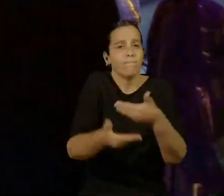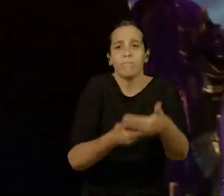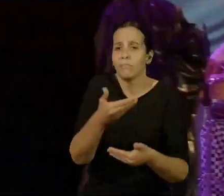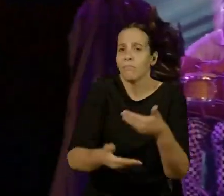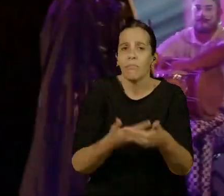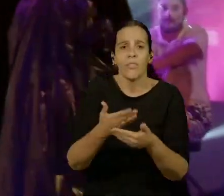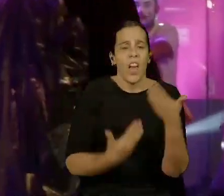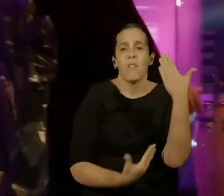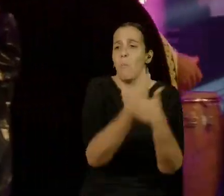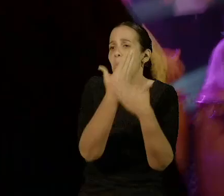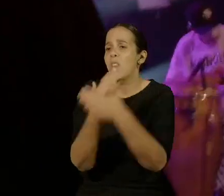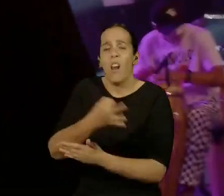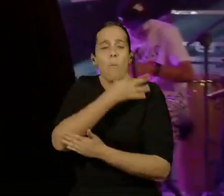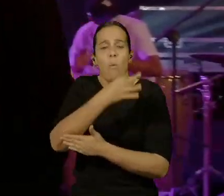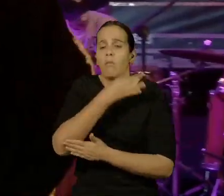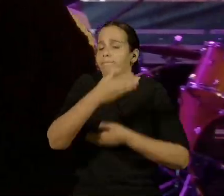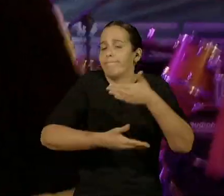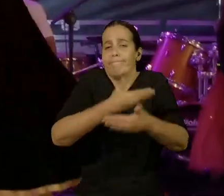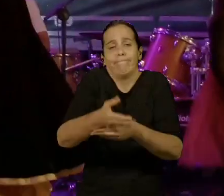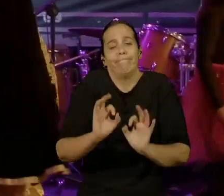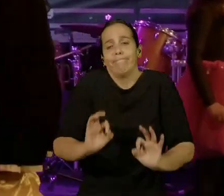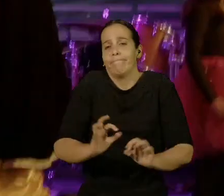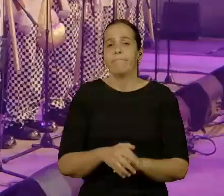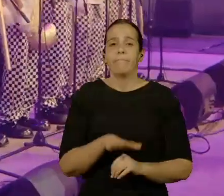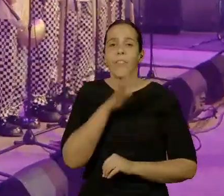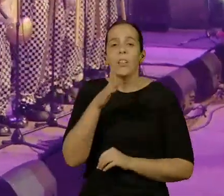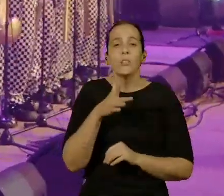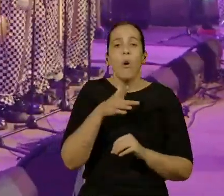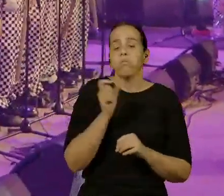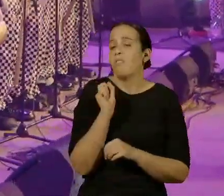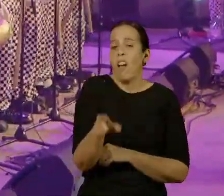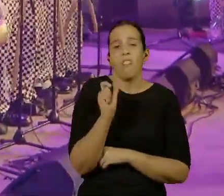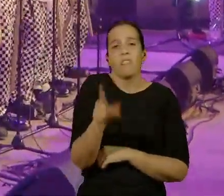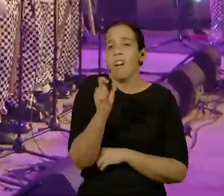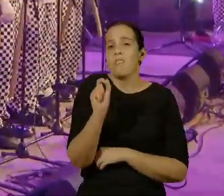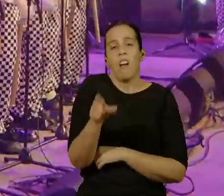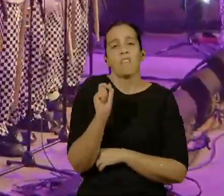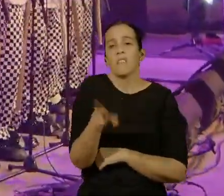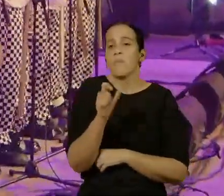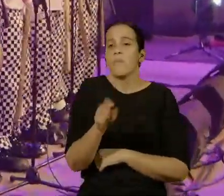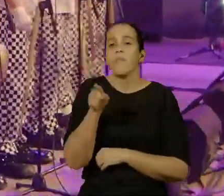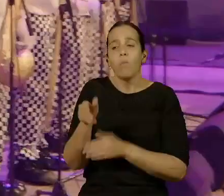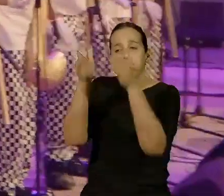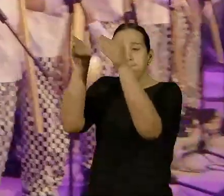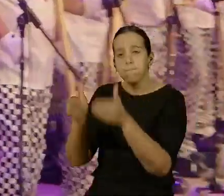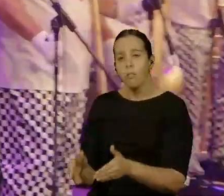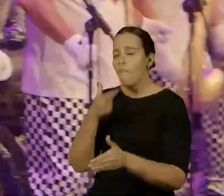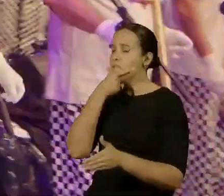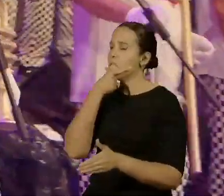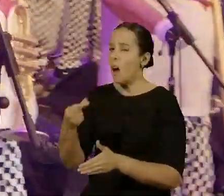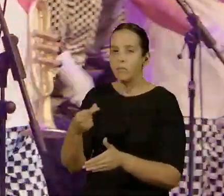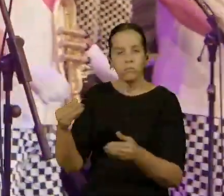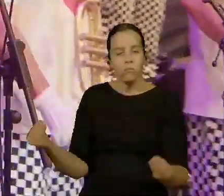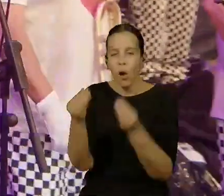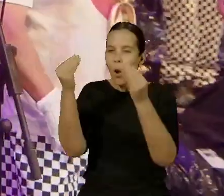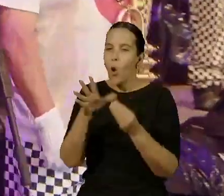pasar cada mañana y cada tarde. Esto es lo que ocurre habitualmente. Con él fue mucho más fácil.